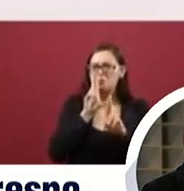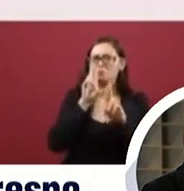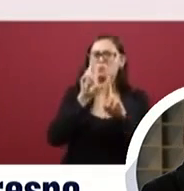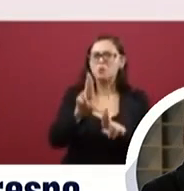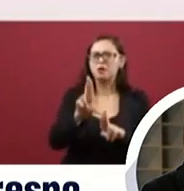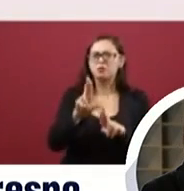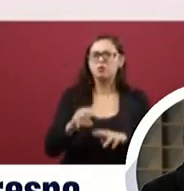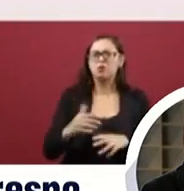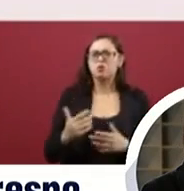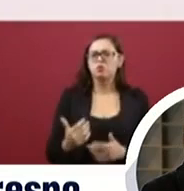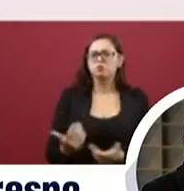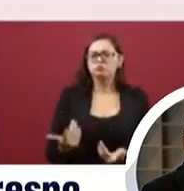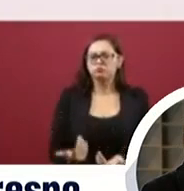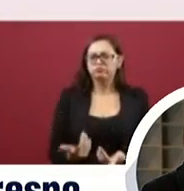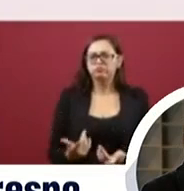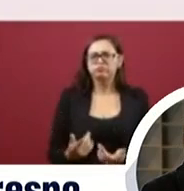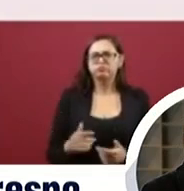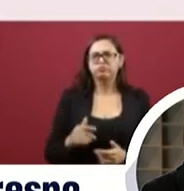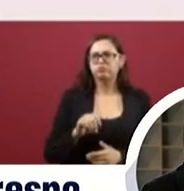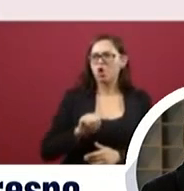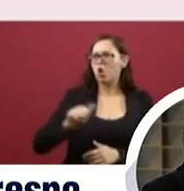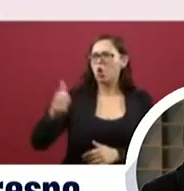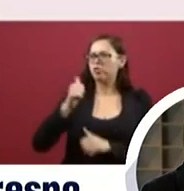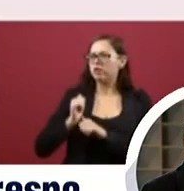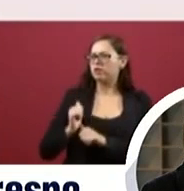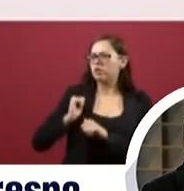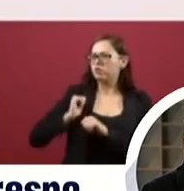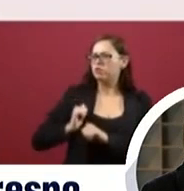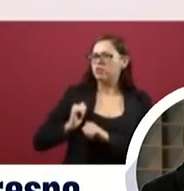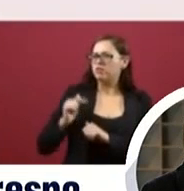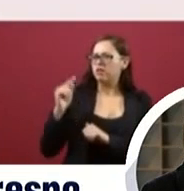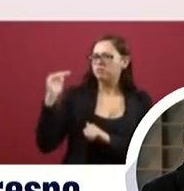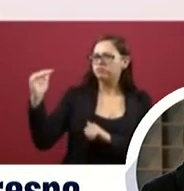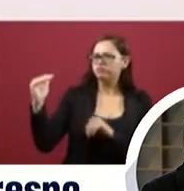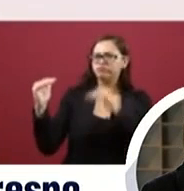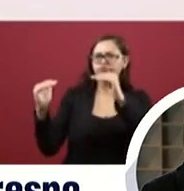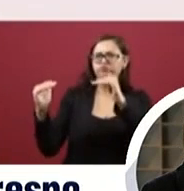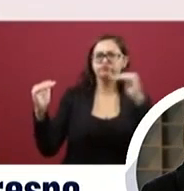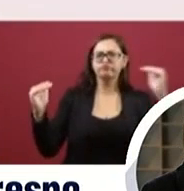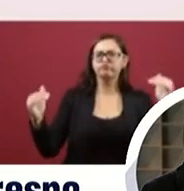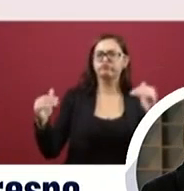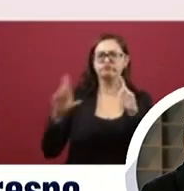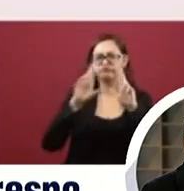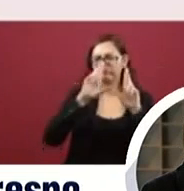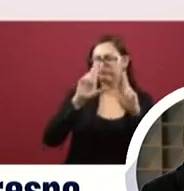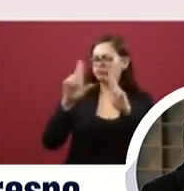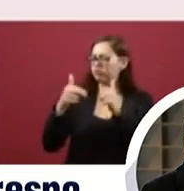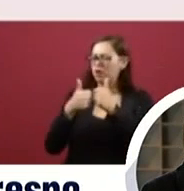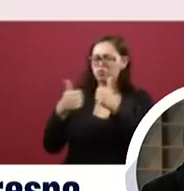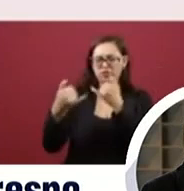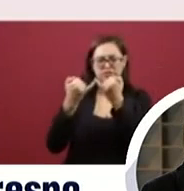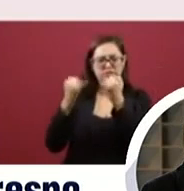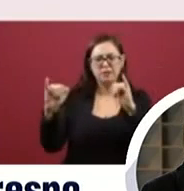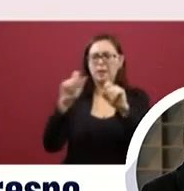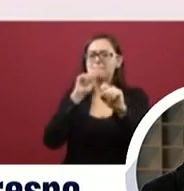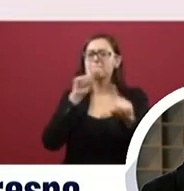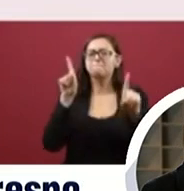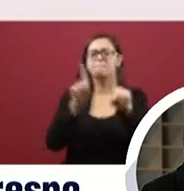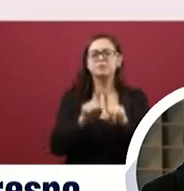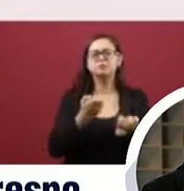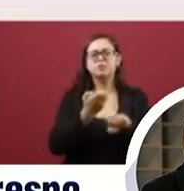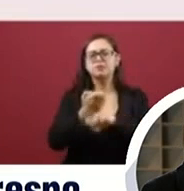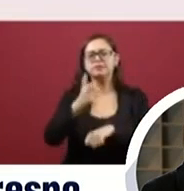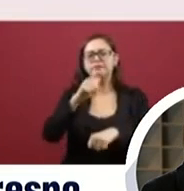si se perdieron 200 mil, tendrían que haberse generado 400 mil nuevos, para que entonces el saldo positivo fuera 200